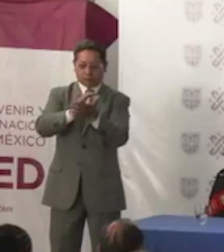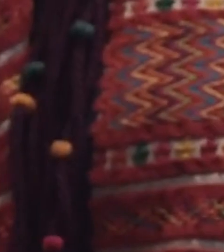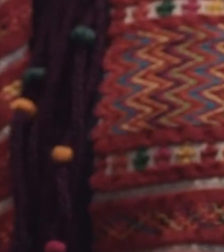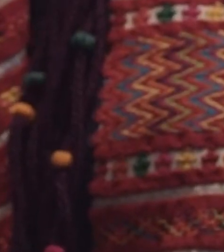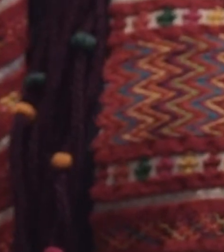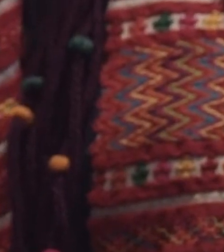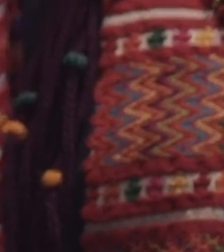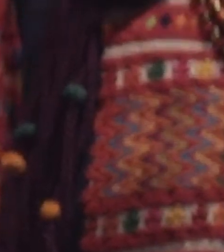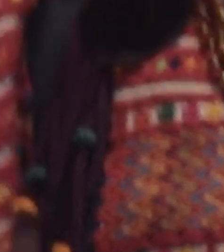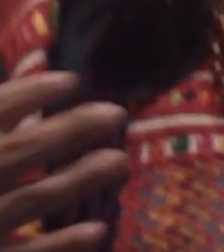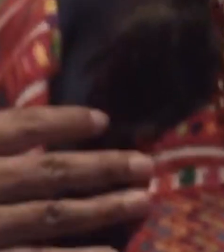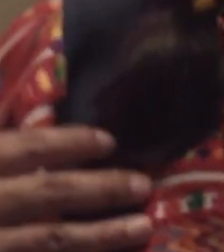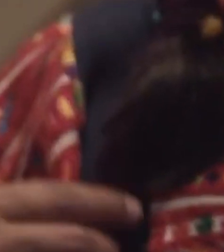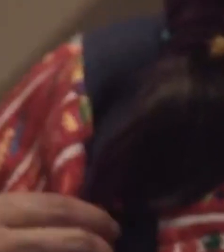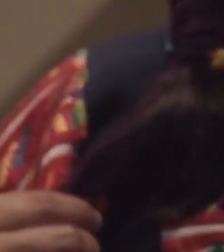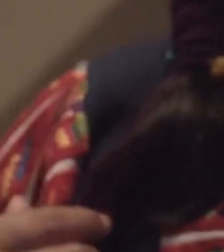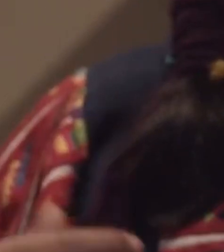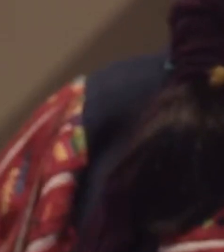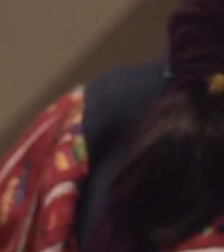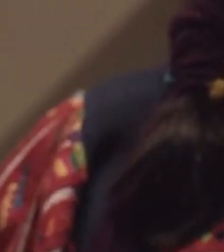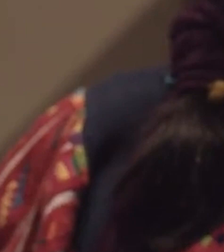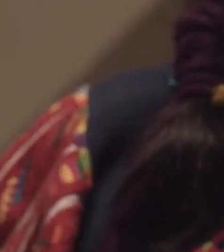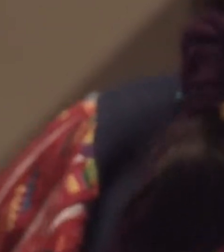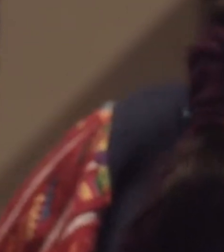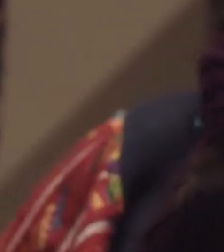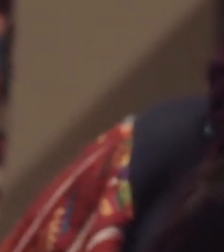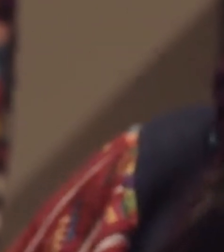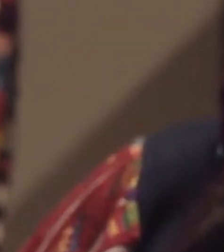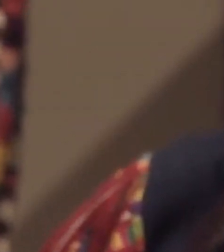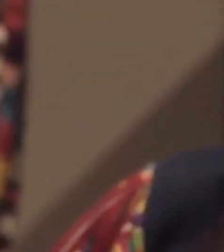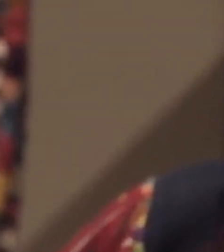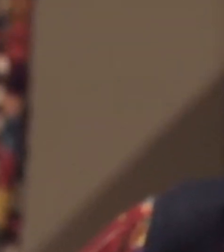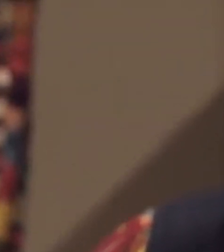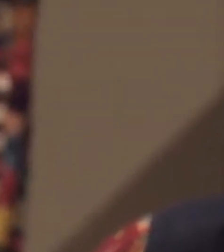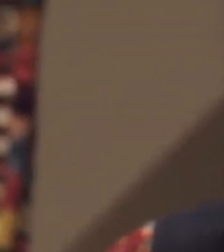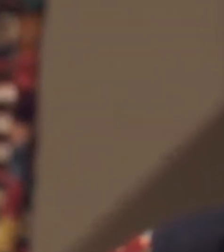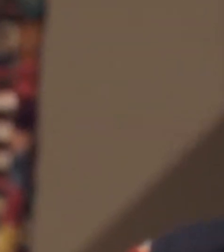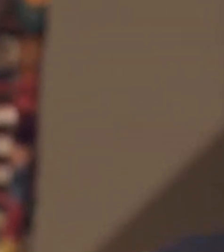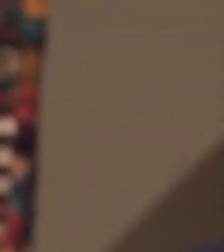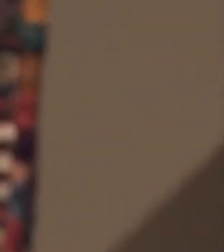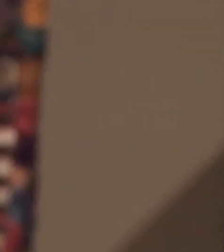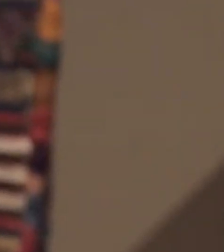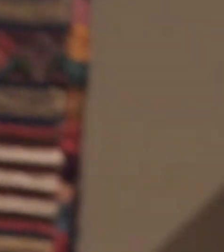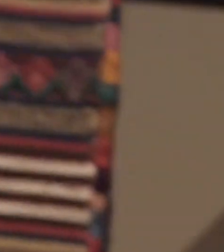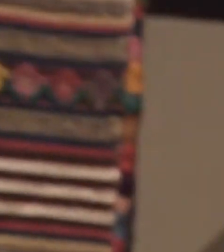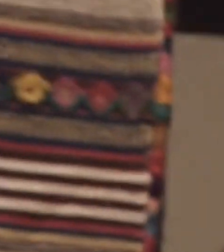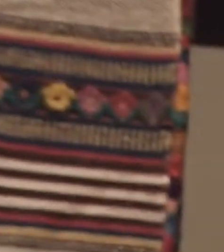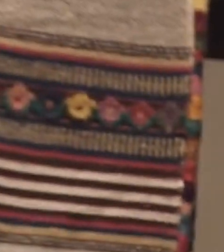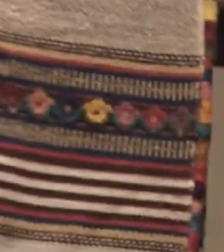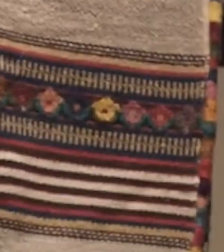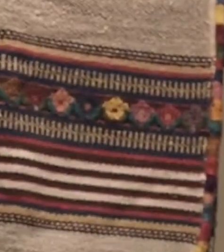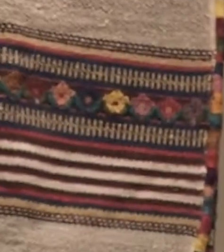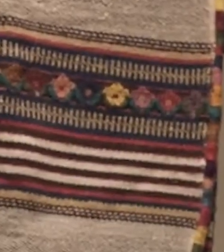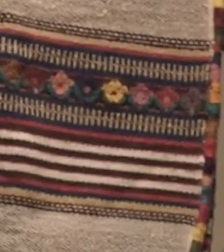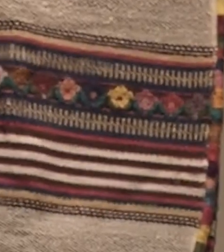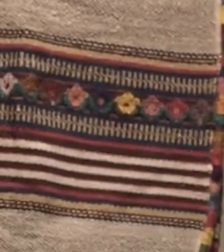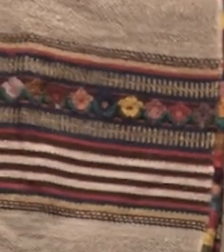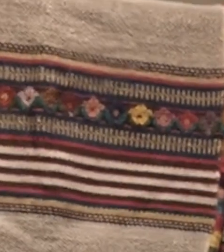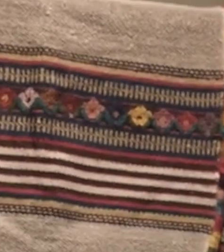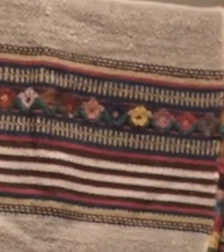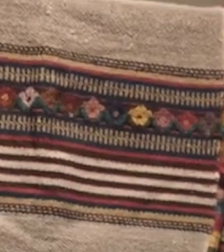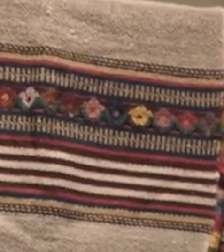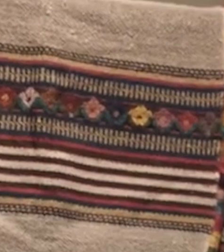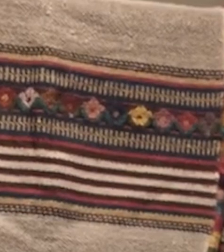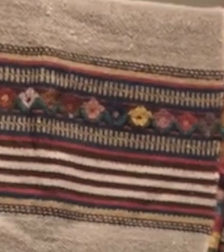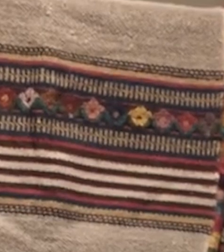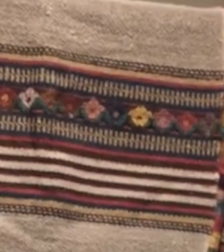dijo que más de 15.000 policías han recibido un taller curso o plática en temas de desarrollo sanos y en la formación inicial todos